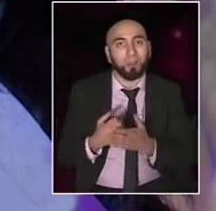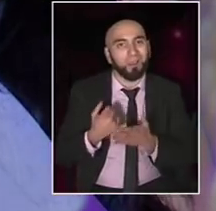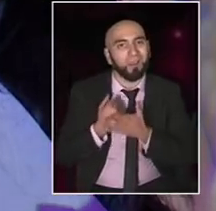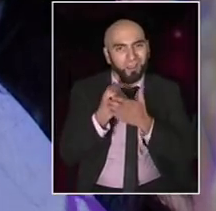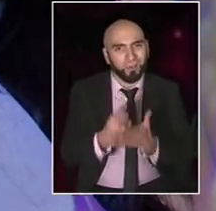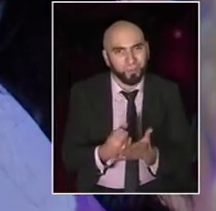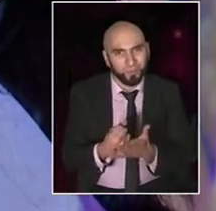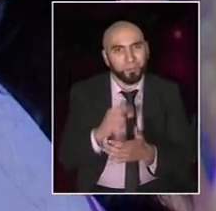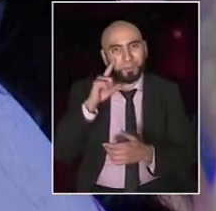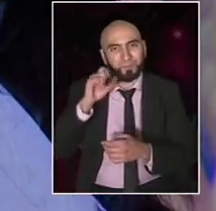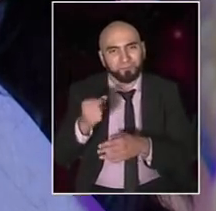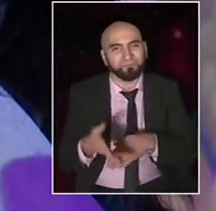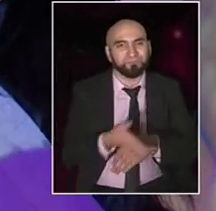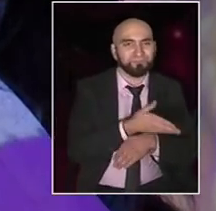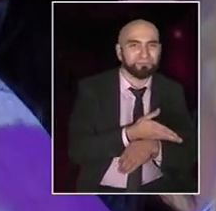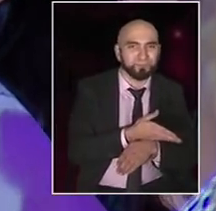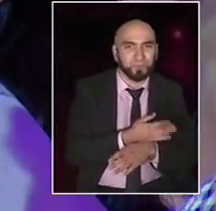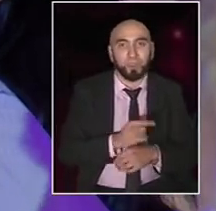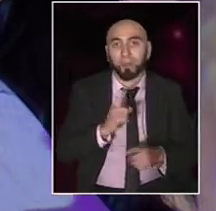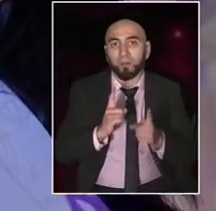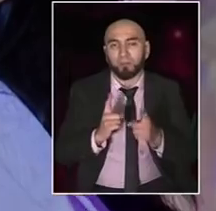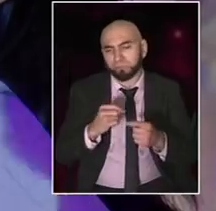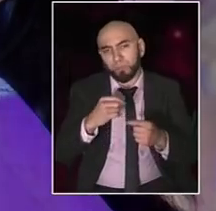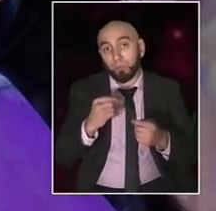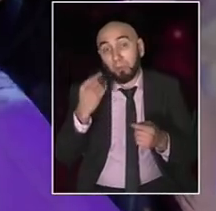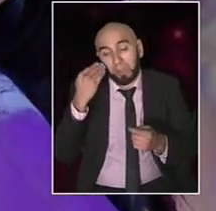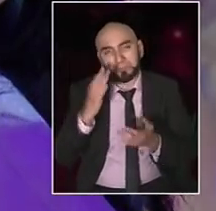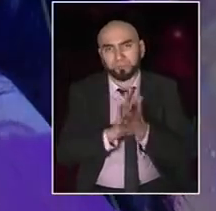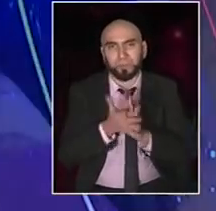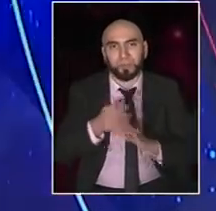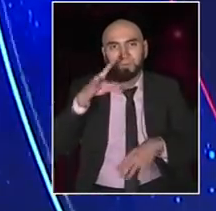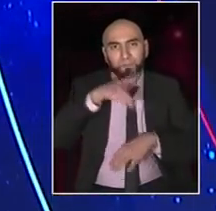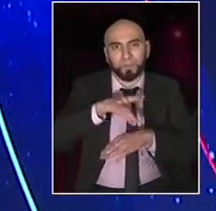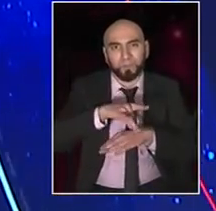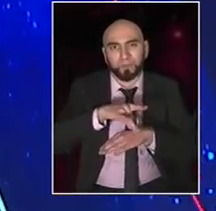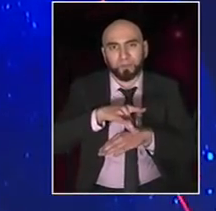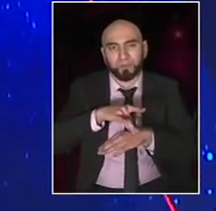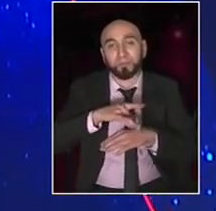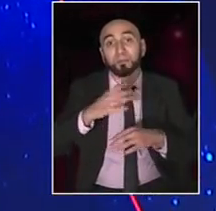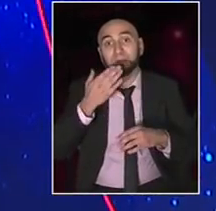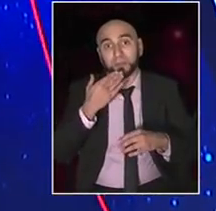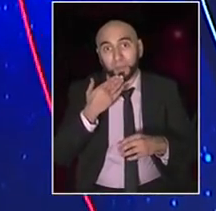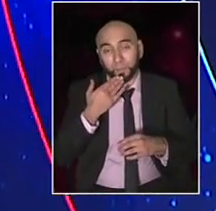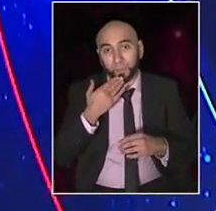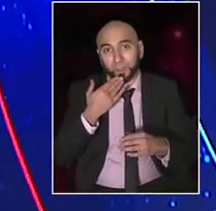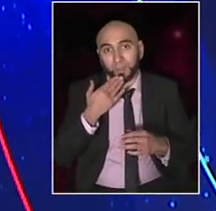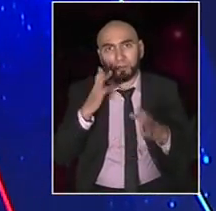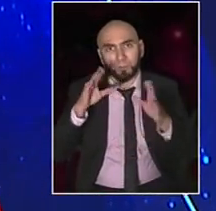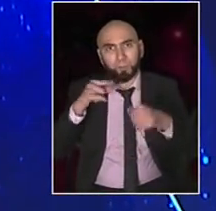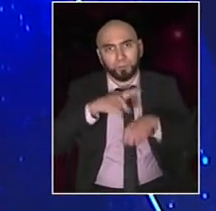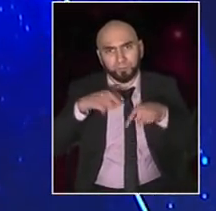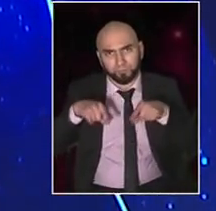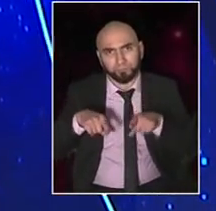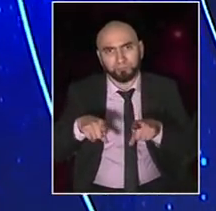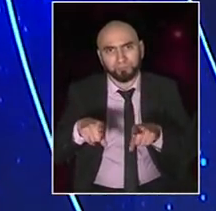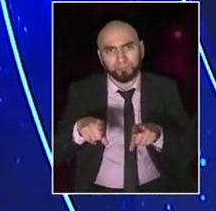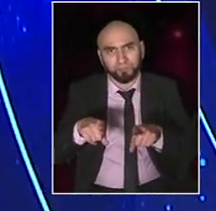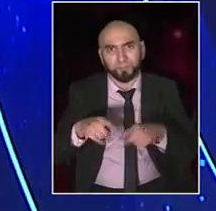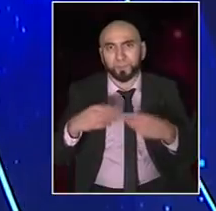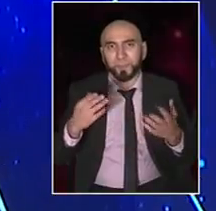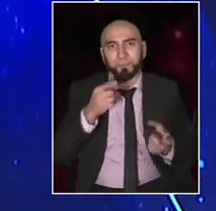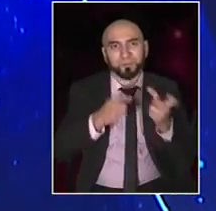de la mayoría o hasta de todas las enfermedades, y cuando al mismo tiempo abundaron visiones apocalípticas del